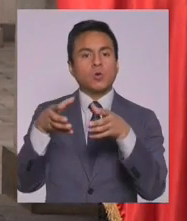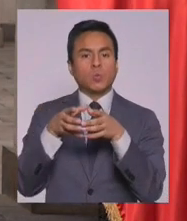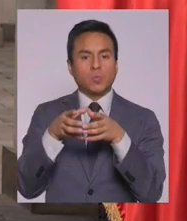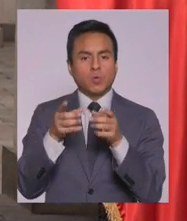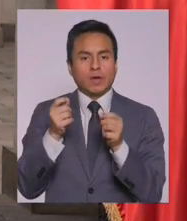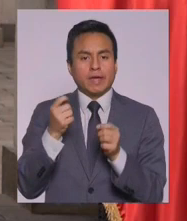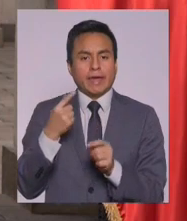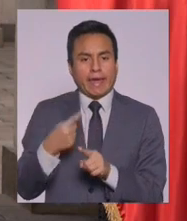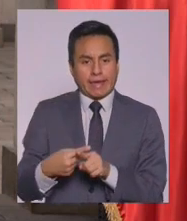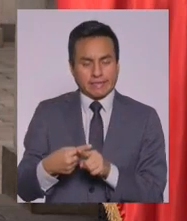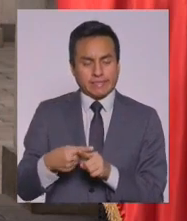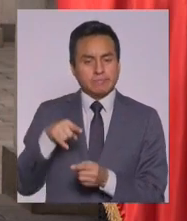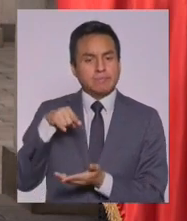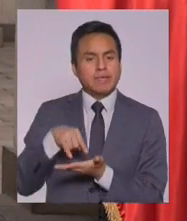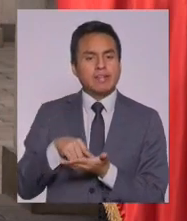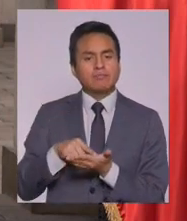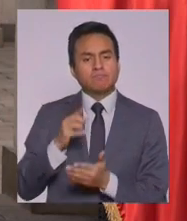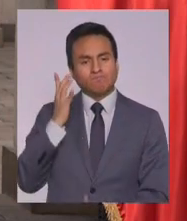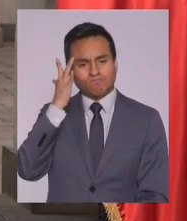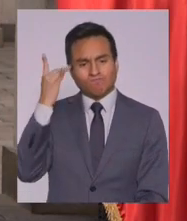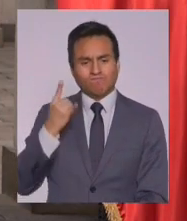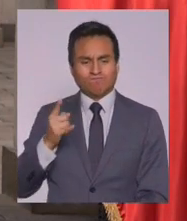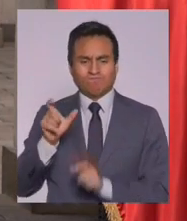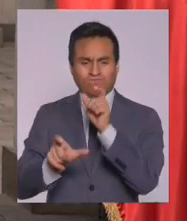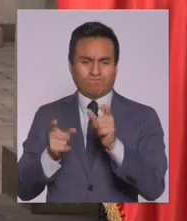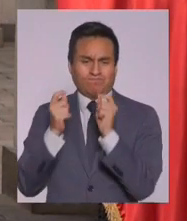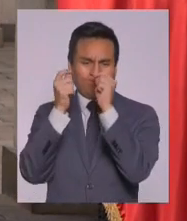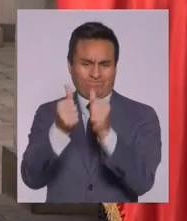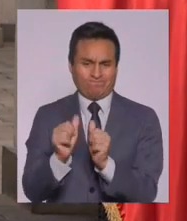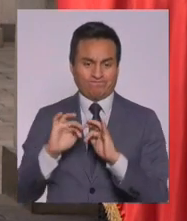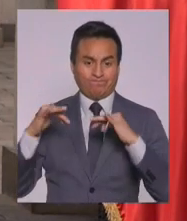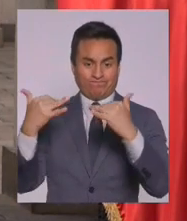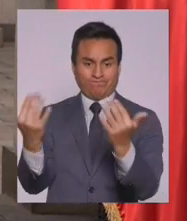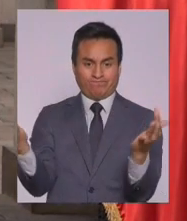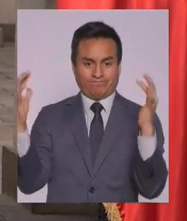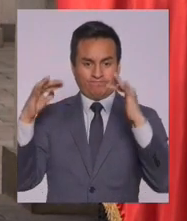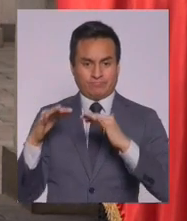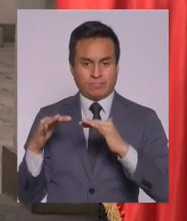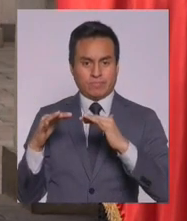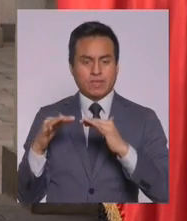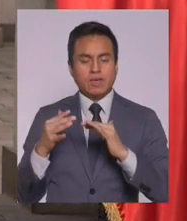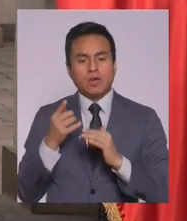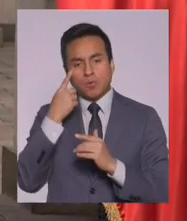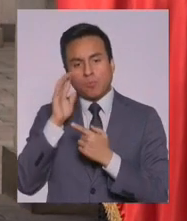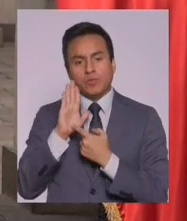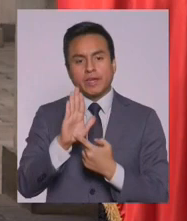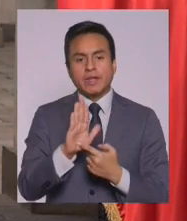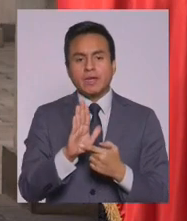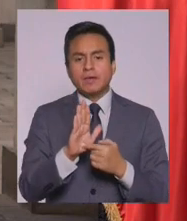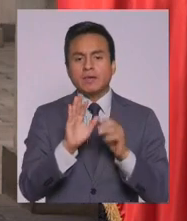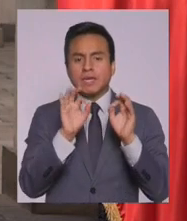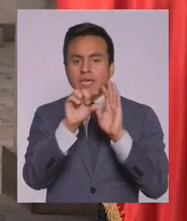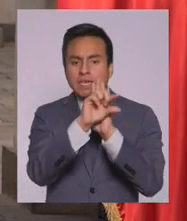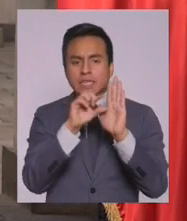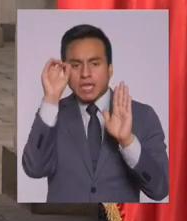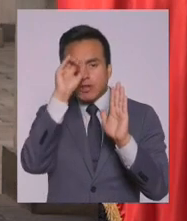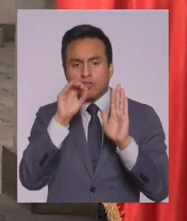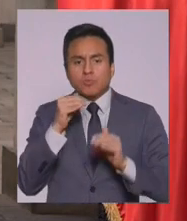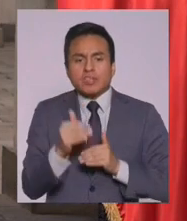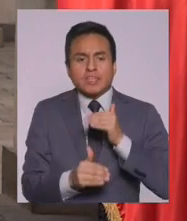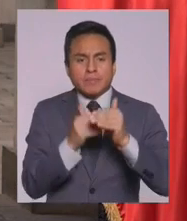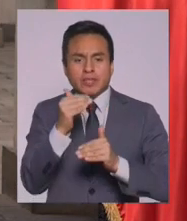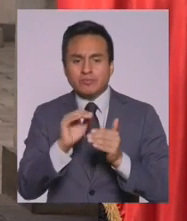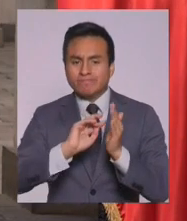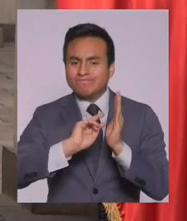de exparlamentarios, académicos y expertos para proponer perfeccionamientos a los criterios y